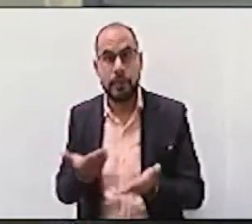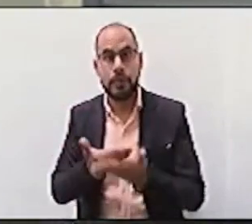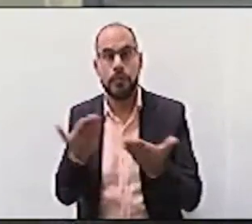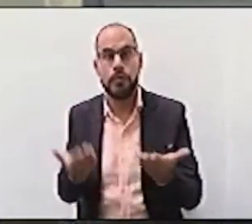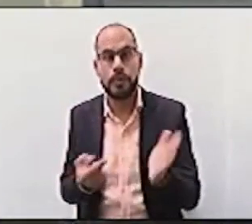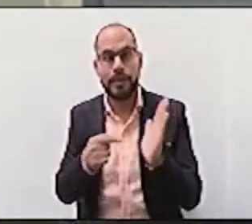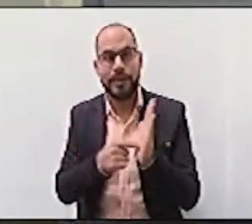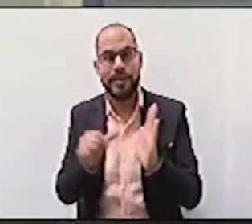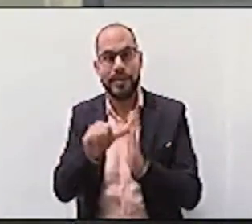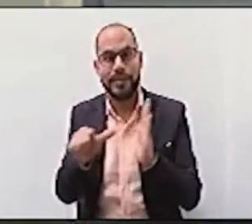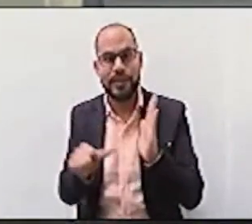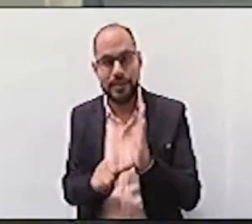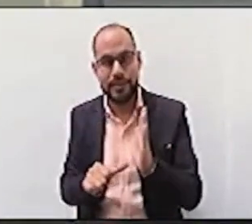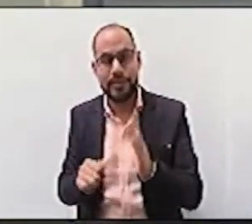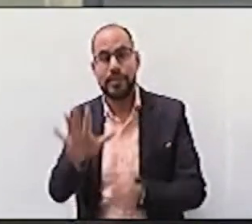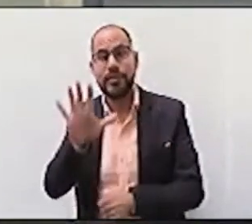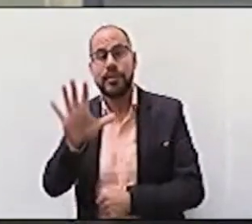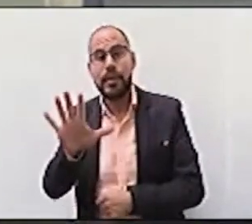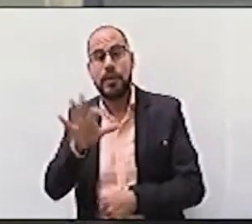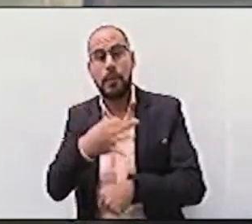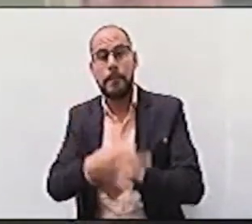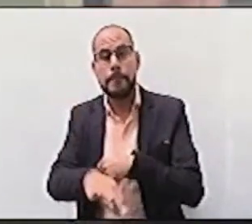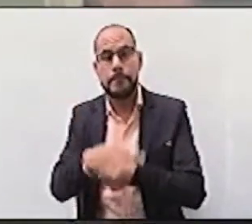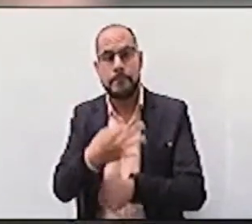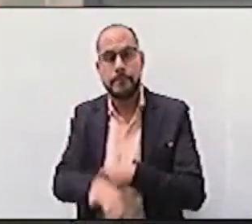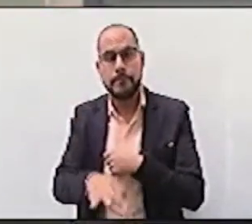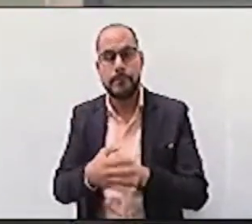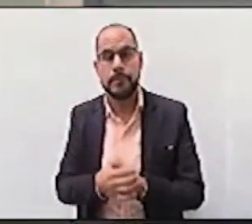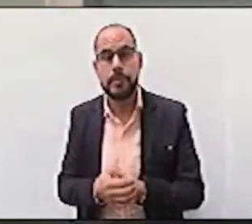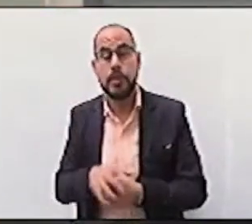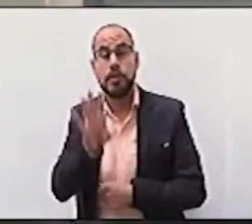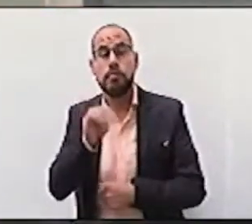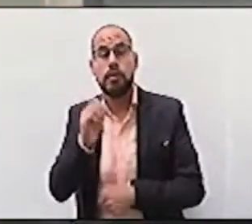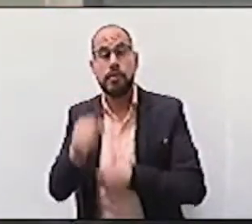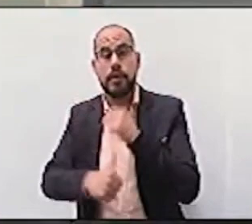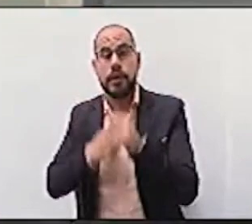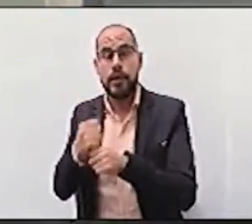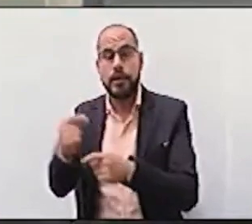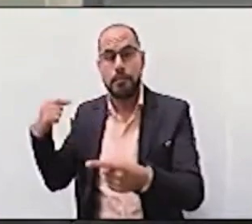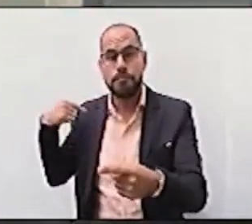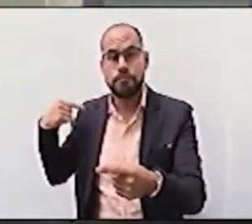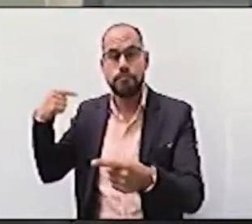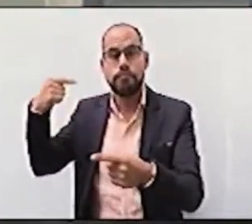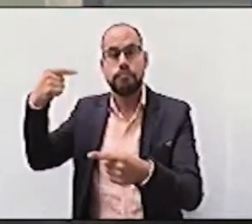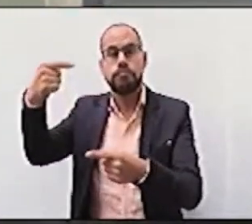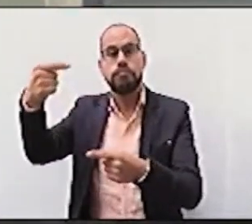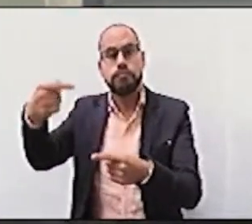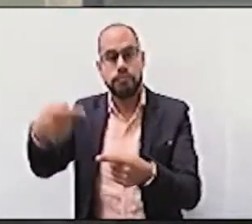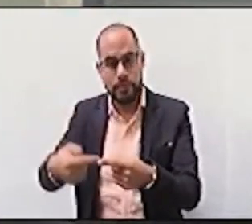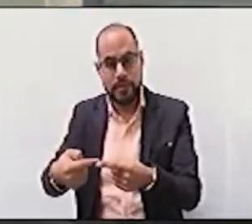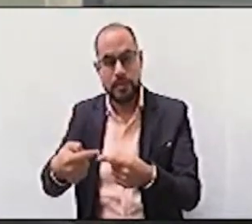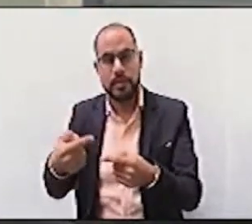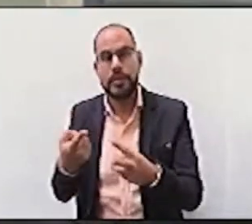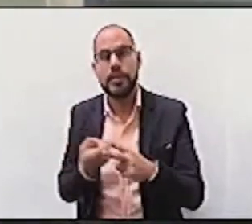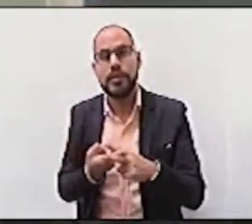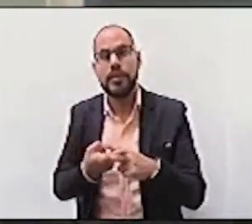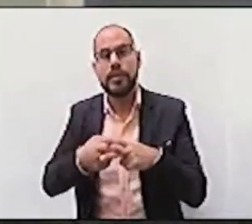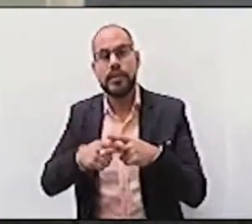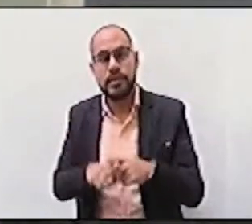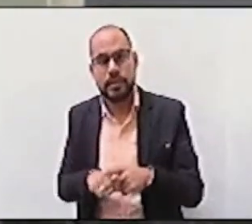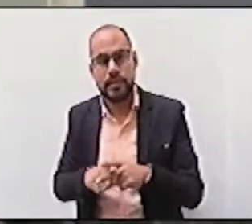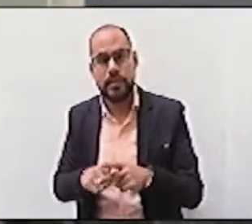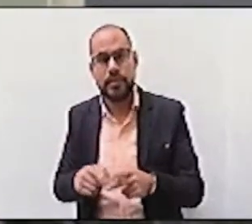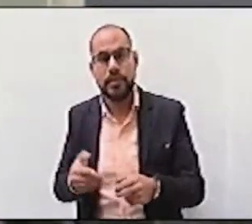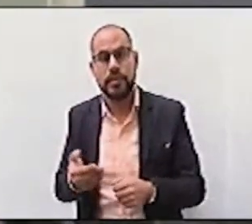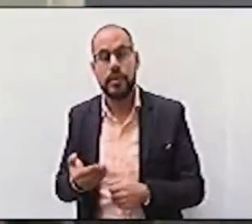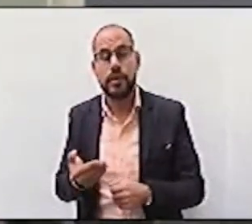el artículo 5º transitorio que durante los 9 años siguientes a la entrada en vigor del